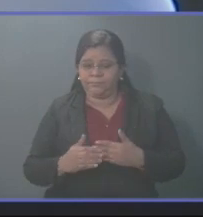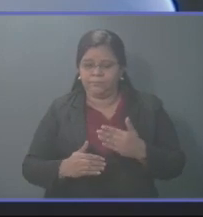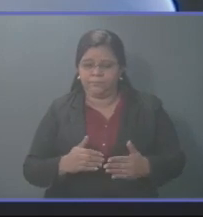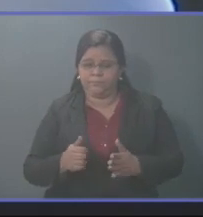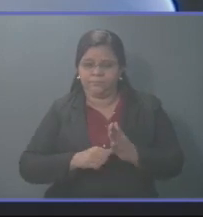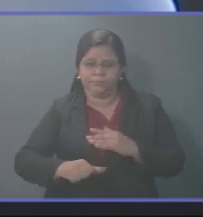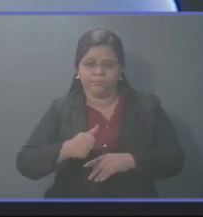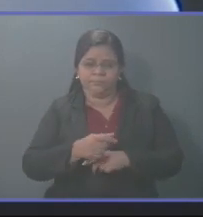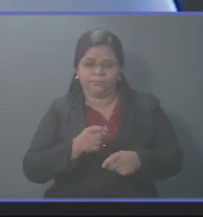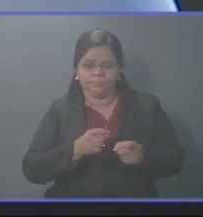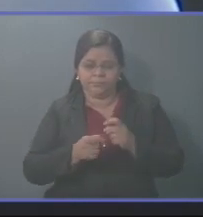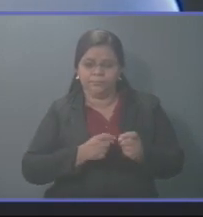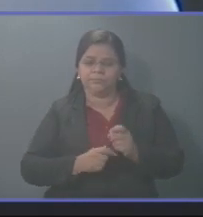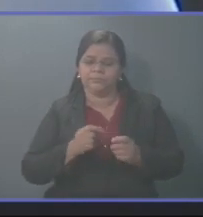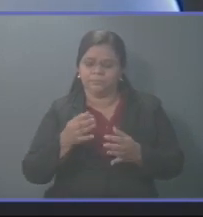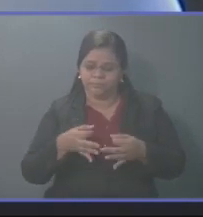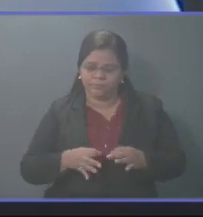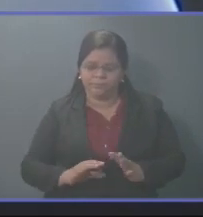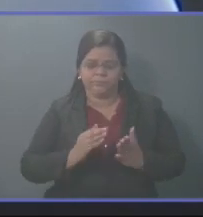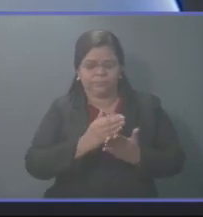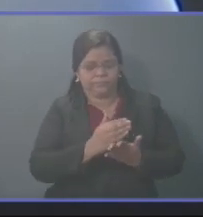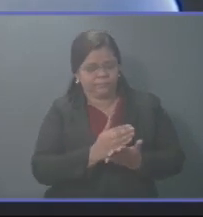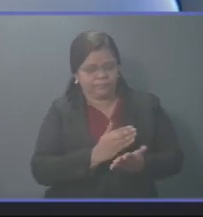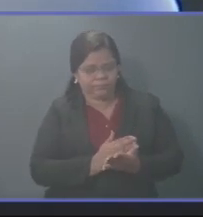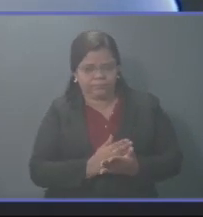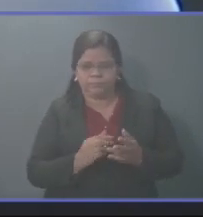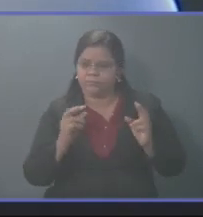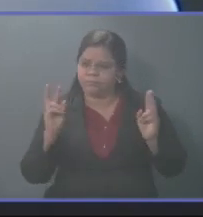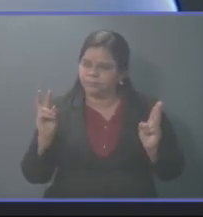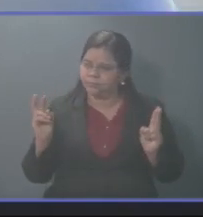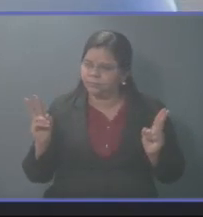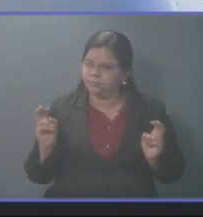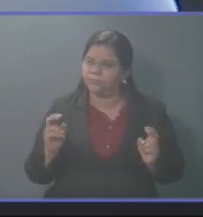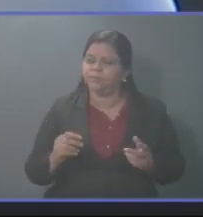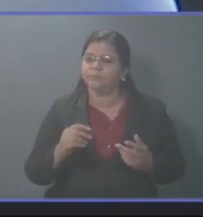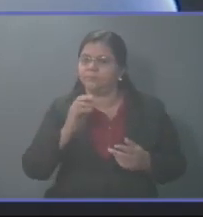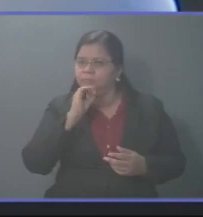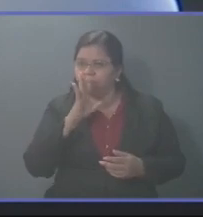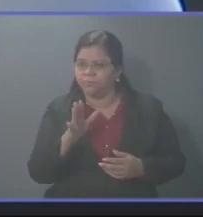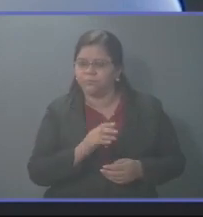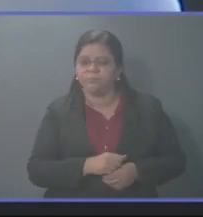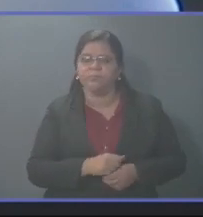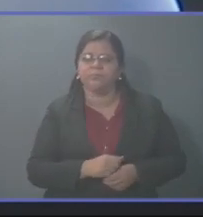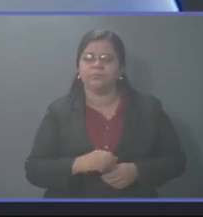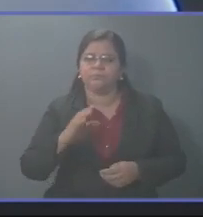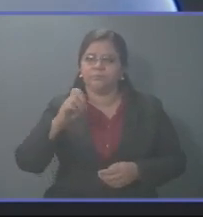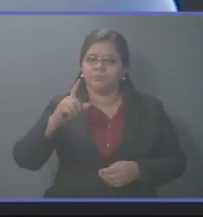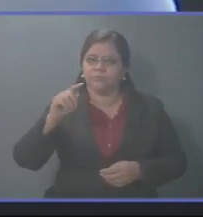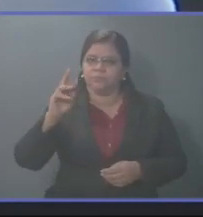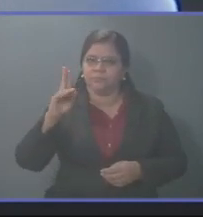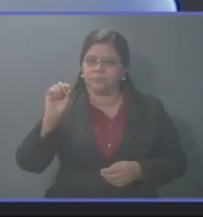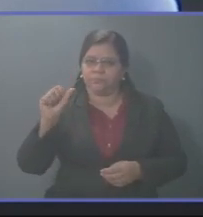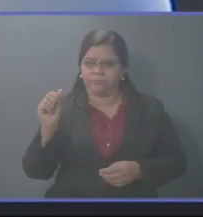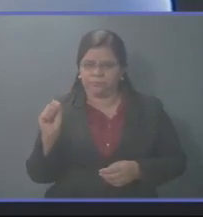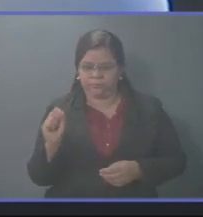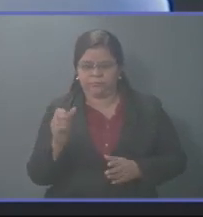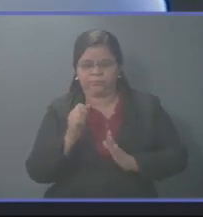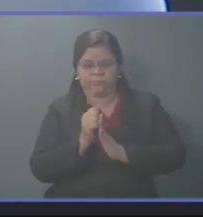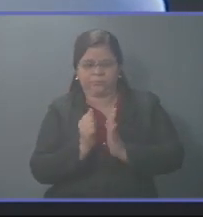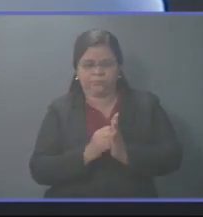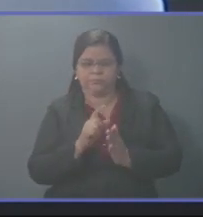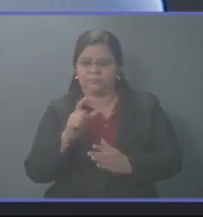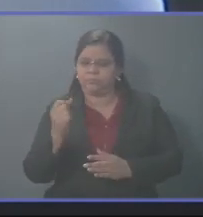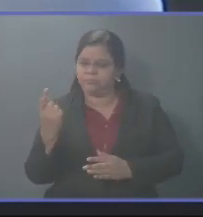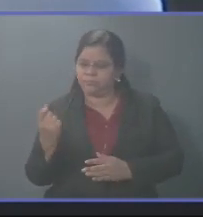Administrativos, quedando los artículos de la siguiente manera. Abro comillas. Excusas y recusaciones. Artículo 111.